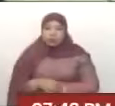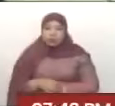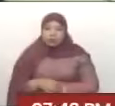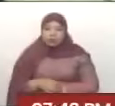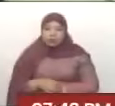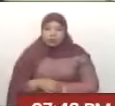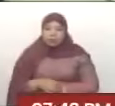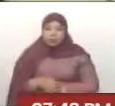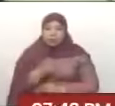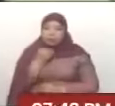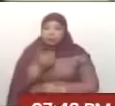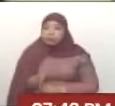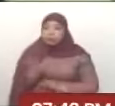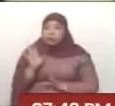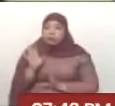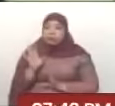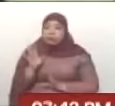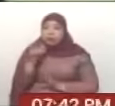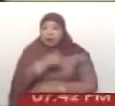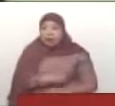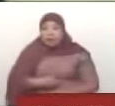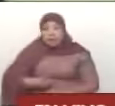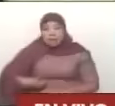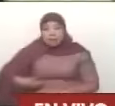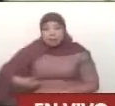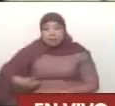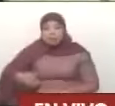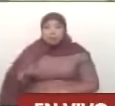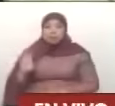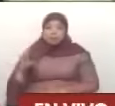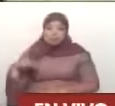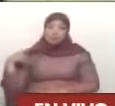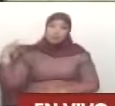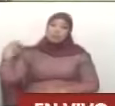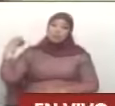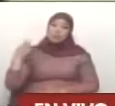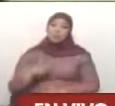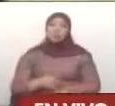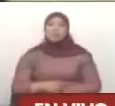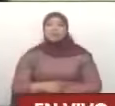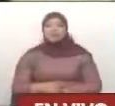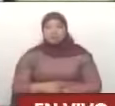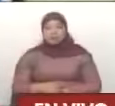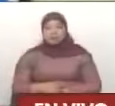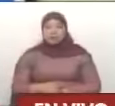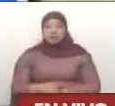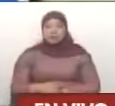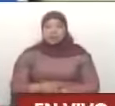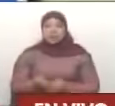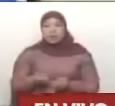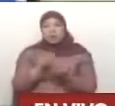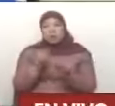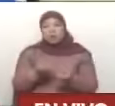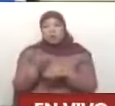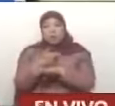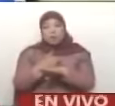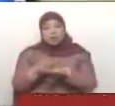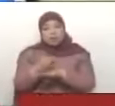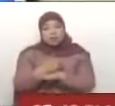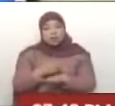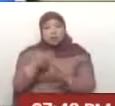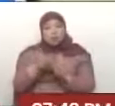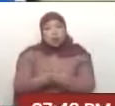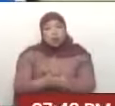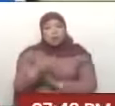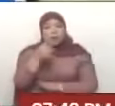es un absurdo hablar de ayuno porque ellos están pasando hambre. Entonces, imagínese usted, usted hizo un mensaje en nombre del gobierno bolivariano en torno al